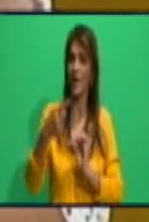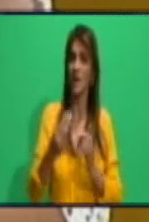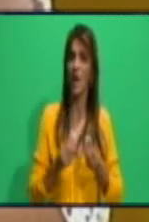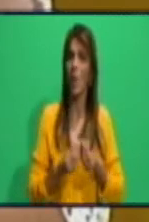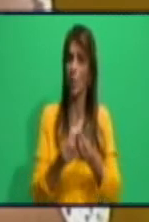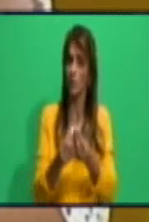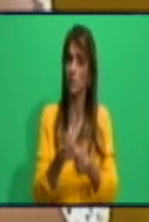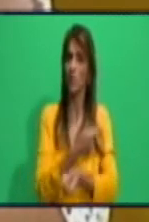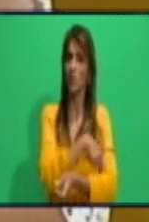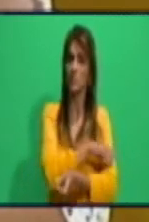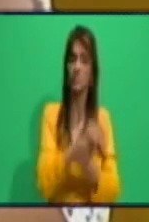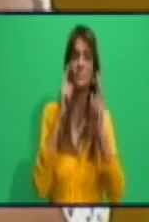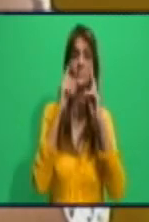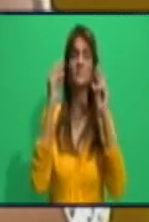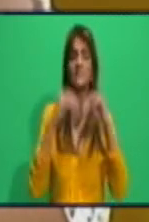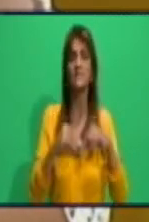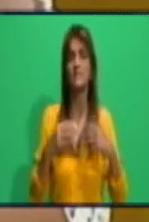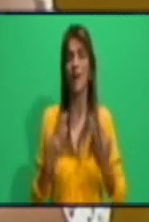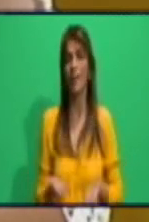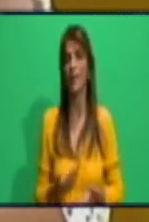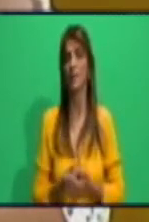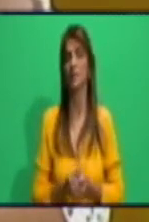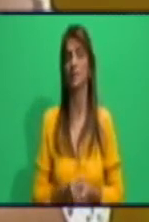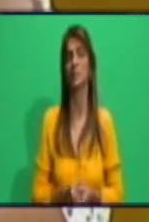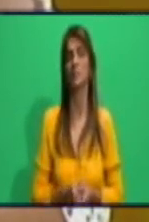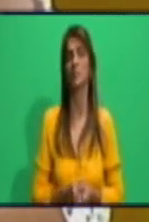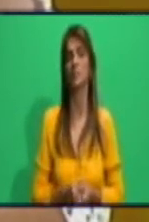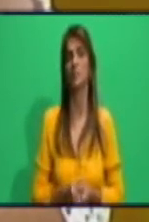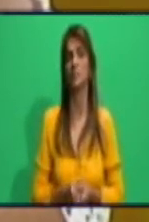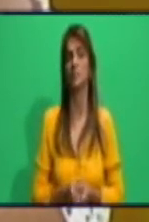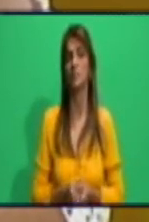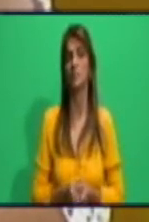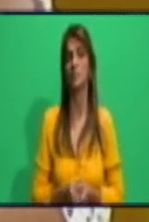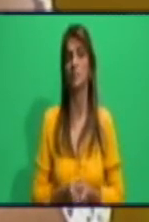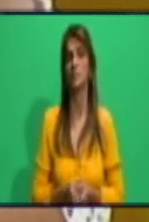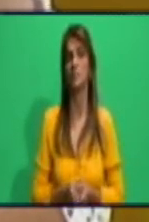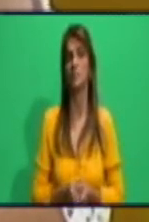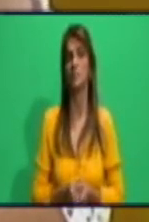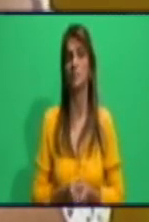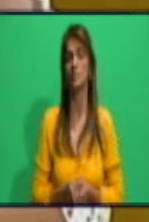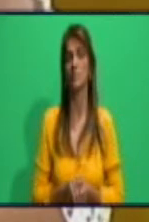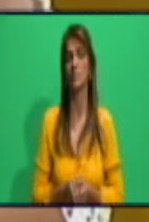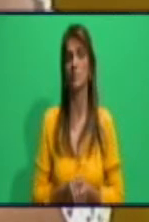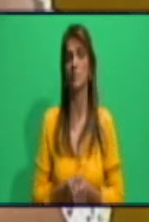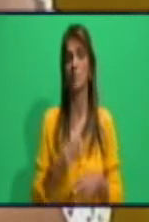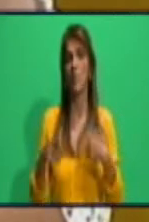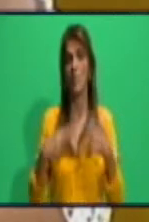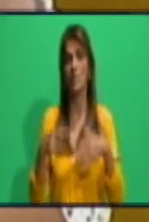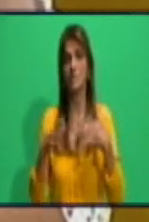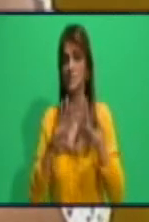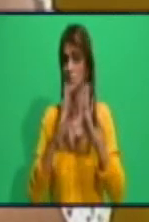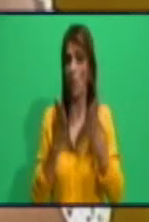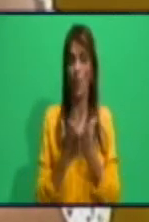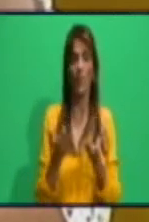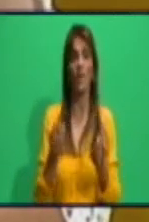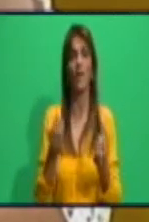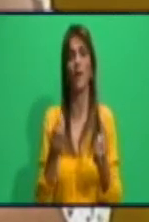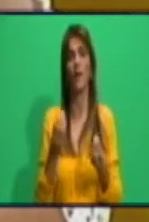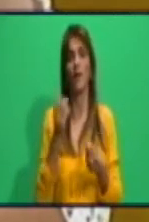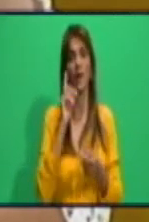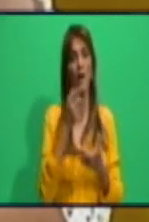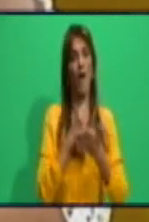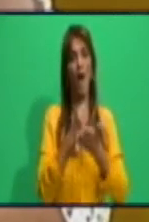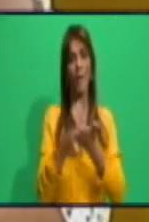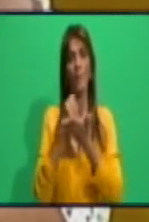los pesquisadores que tenemos, del INDER, Educación, Cultura, que se nos sumaron ahí pesquisadores, con el apoyo